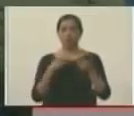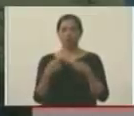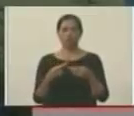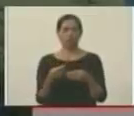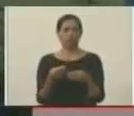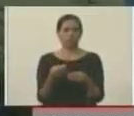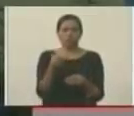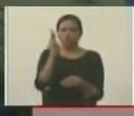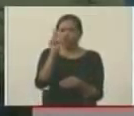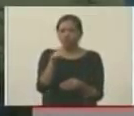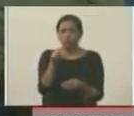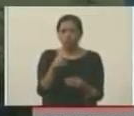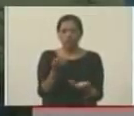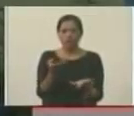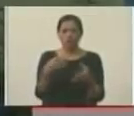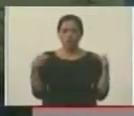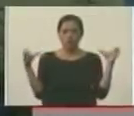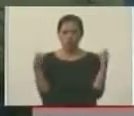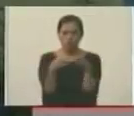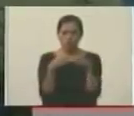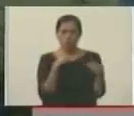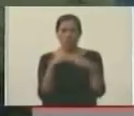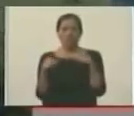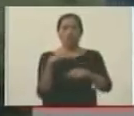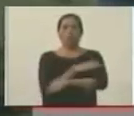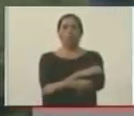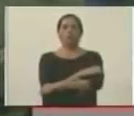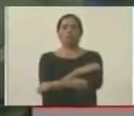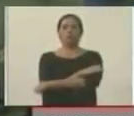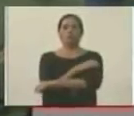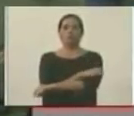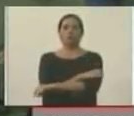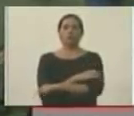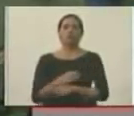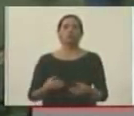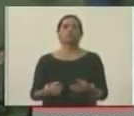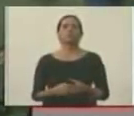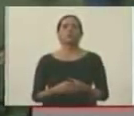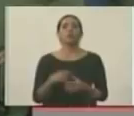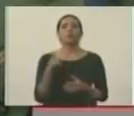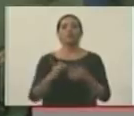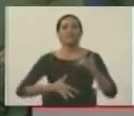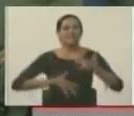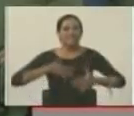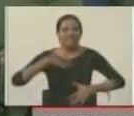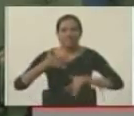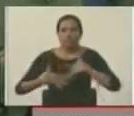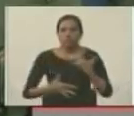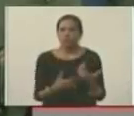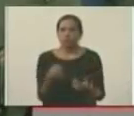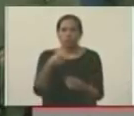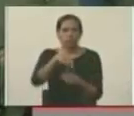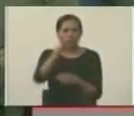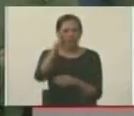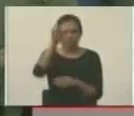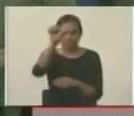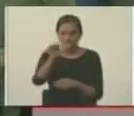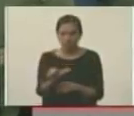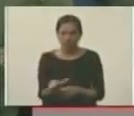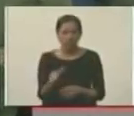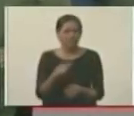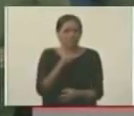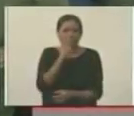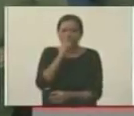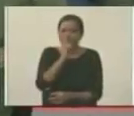un núcleo dominante, un núcleo dirigente de la oposición, con un sentimiento, con una visión tan criminal, tan